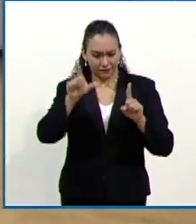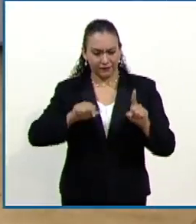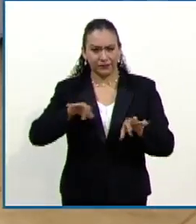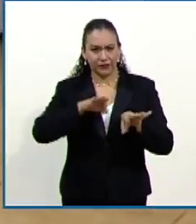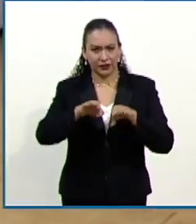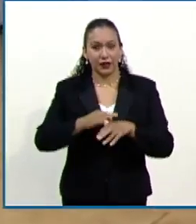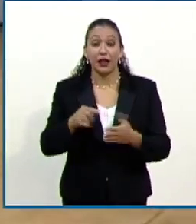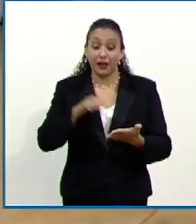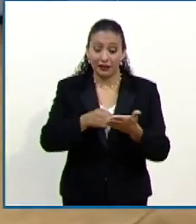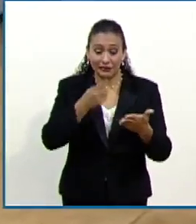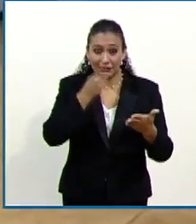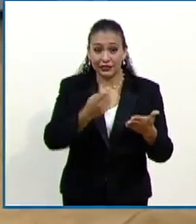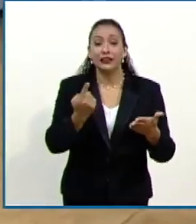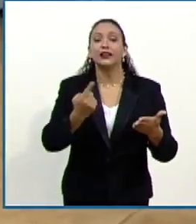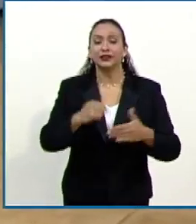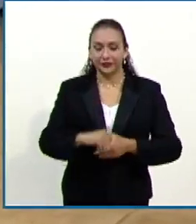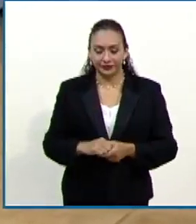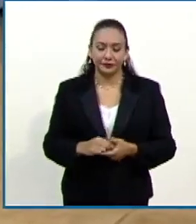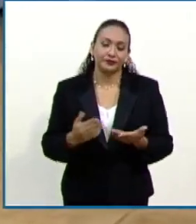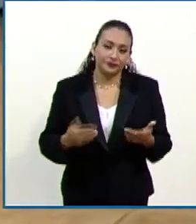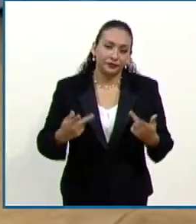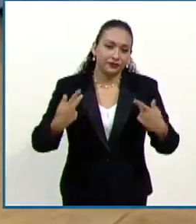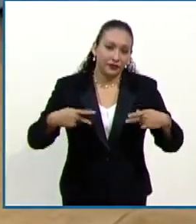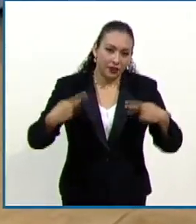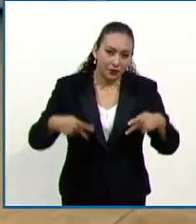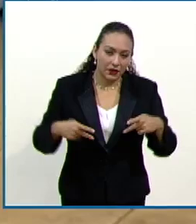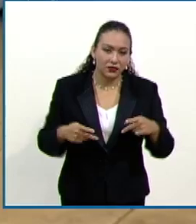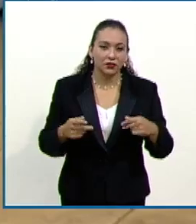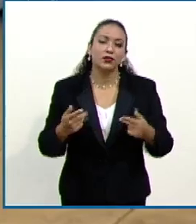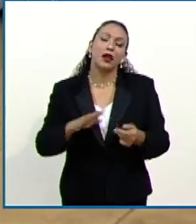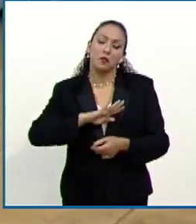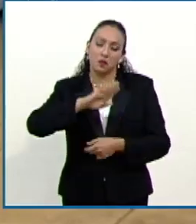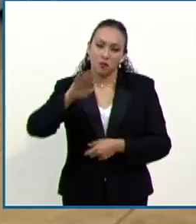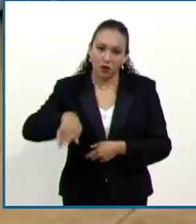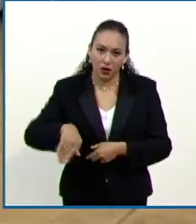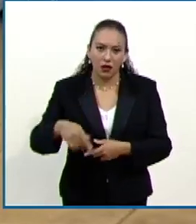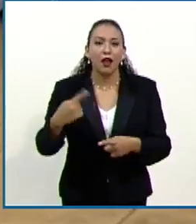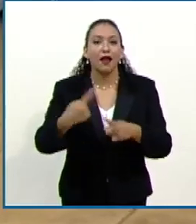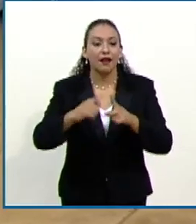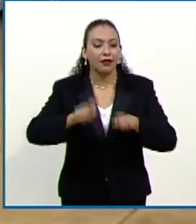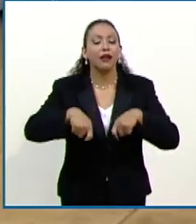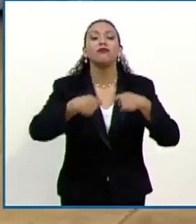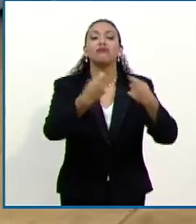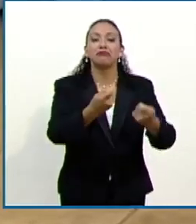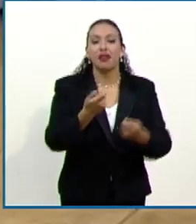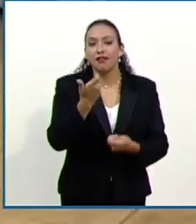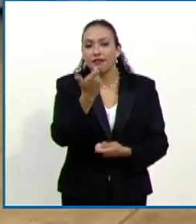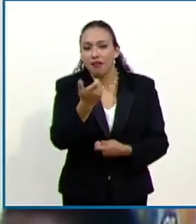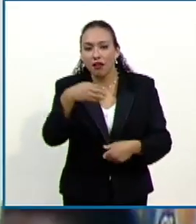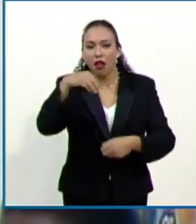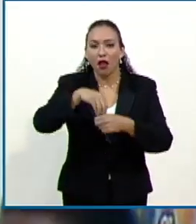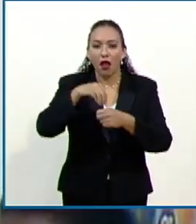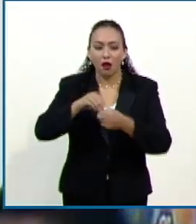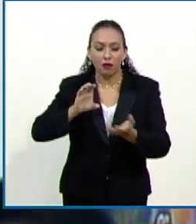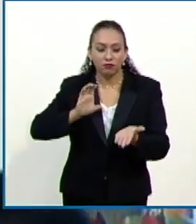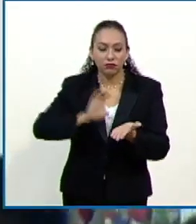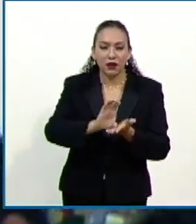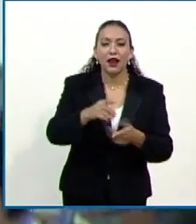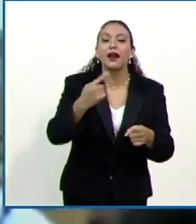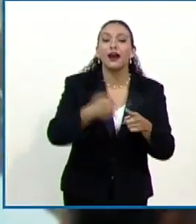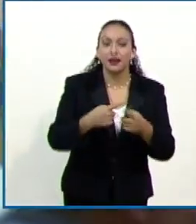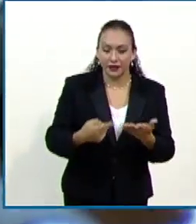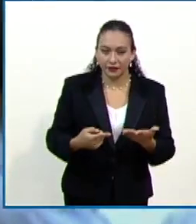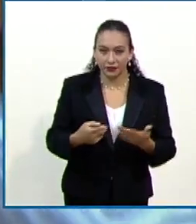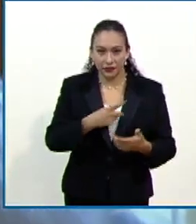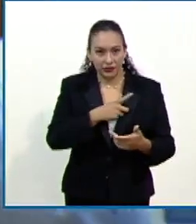agotar dicha instancia conciliatoria a los conflictos inherentes a la designación de beneficiarios por muerte, comprende el supuesto